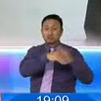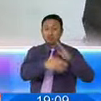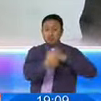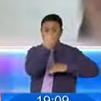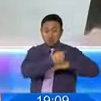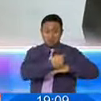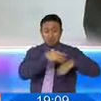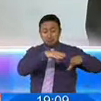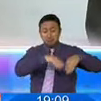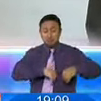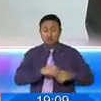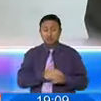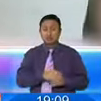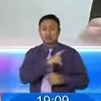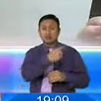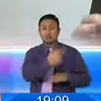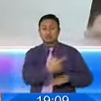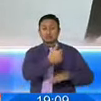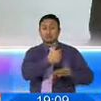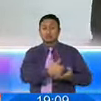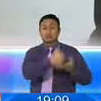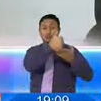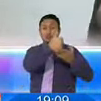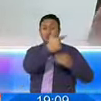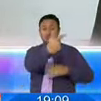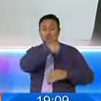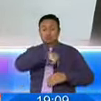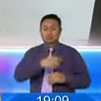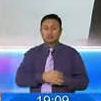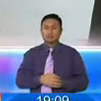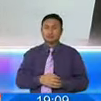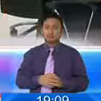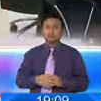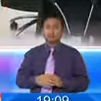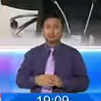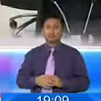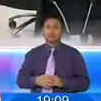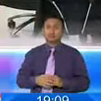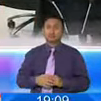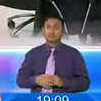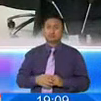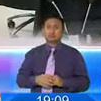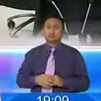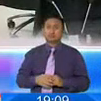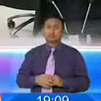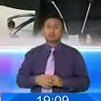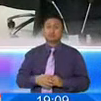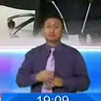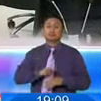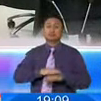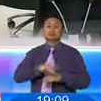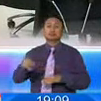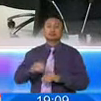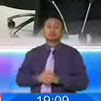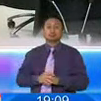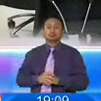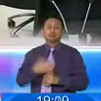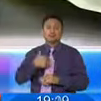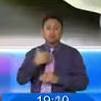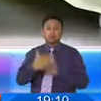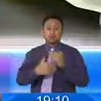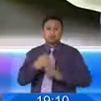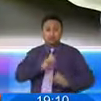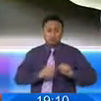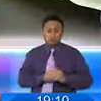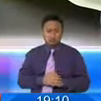ecuatoriano sobre cuya autoridad en el Ecuador no hay norma alguna. Esto en respuesta a la negativa de Rivadeneira de someterse al proceso